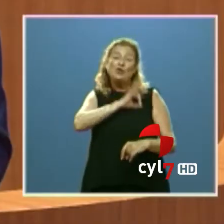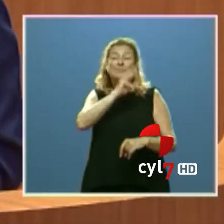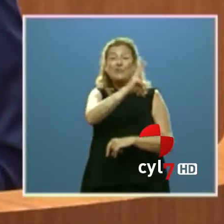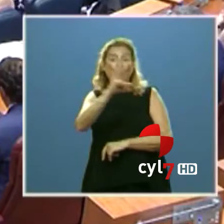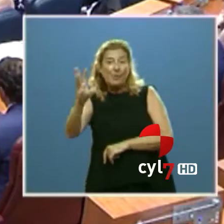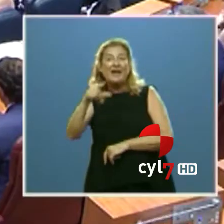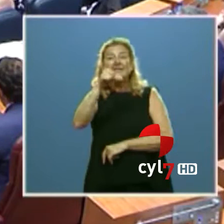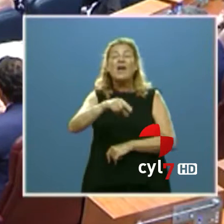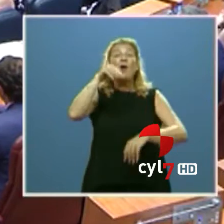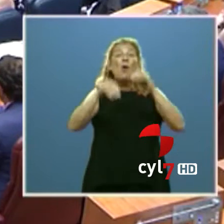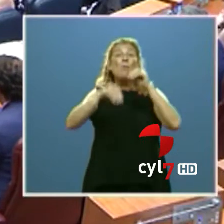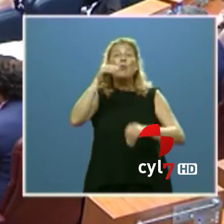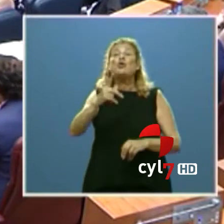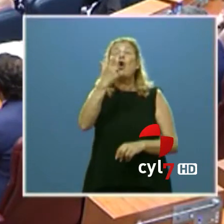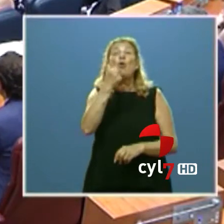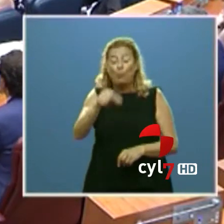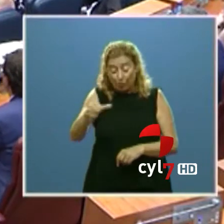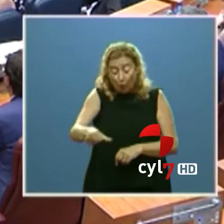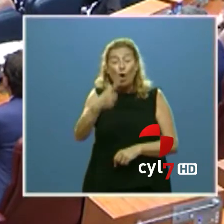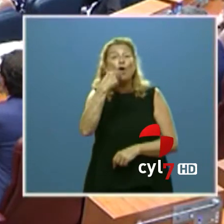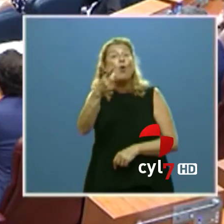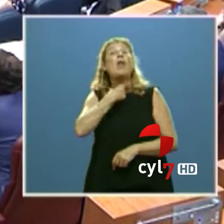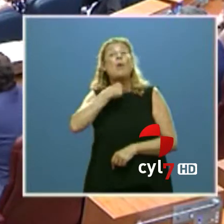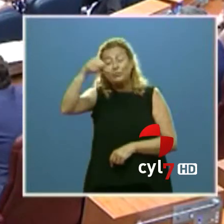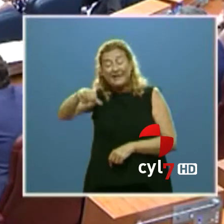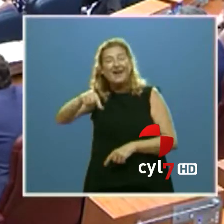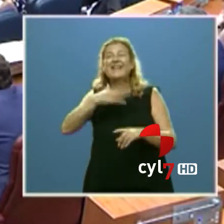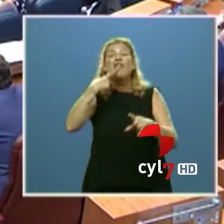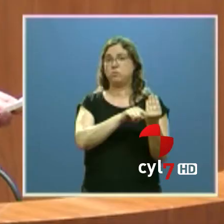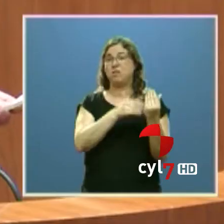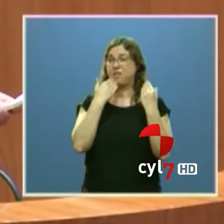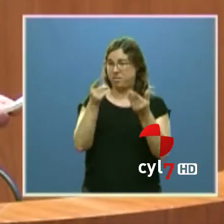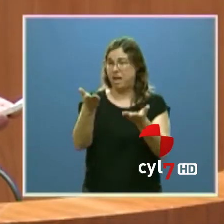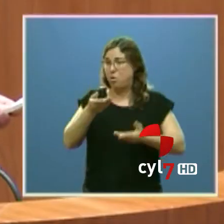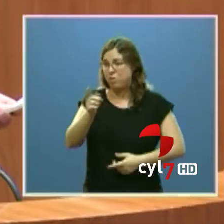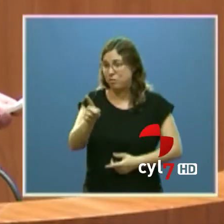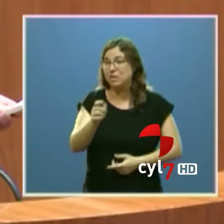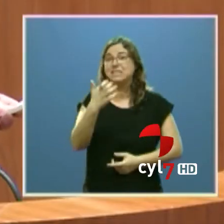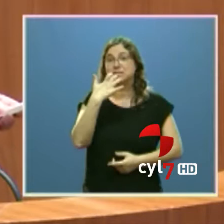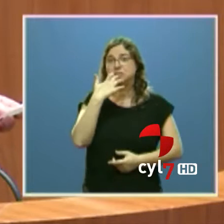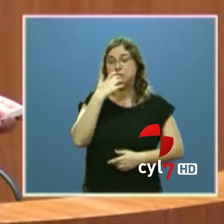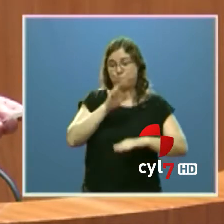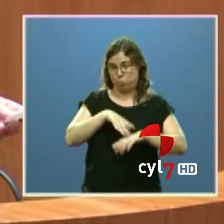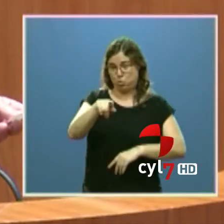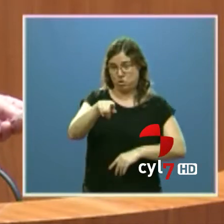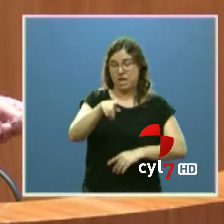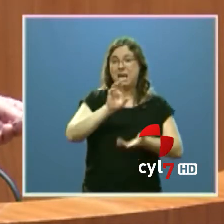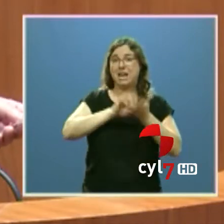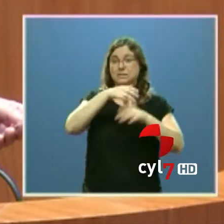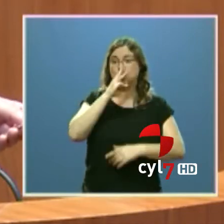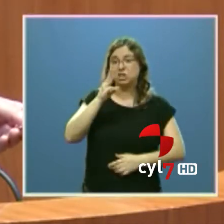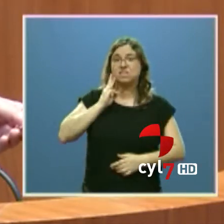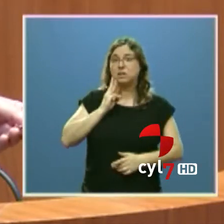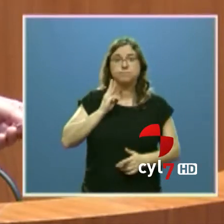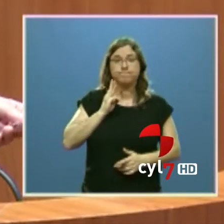ese botón rojo que tanto les gusta apretar es el botón rojo de la destrucción de castilla y león' si hubiera sido por usted castillero ni los últimos tres